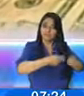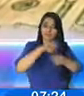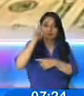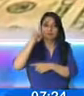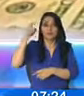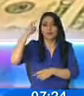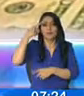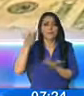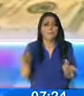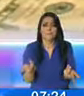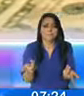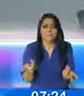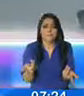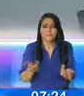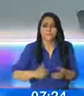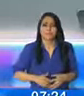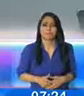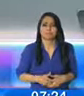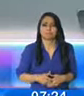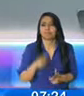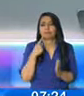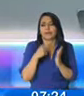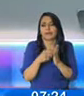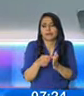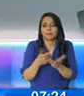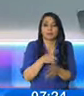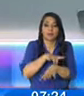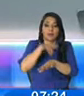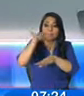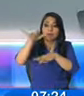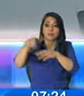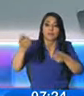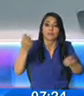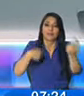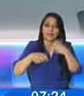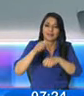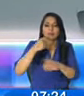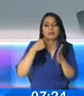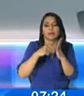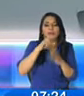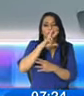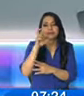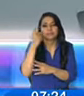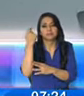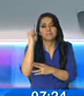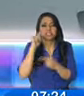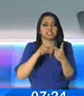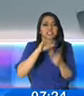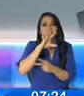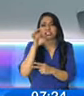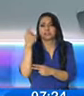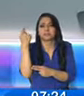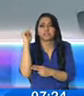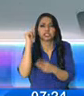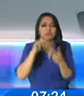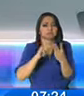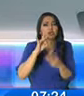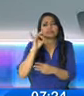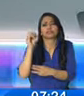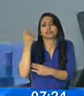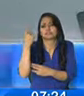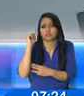estado en materia económica Si llegan a recuperar millones 500 millones tal vez 800